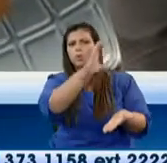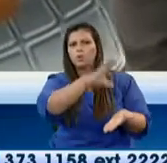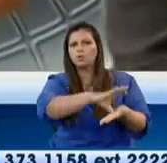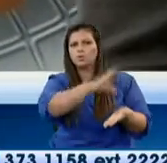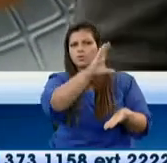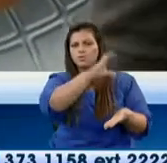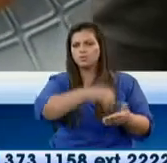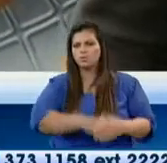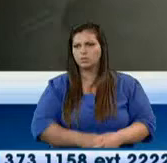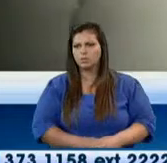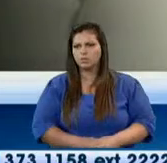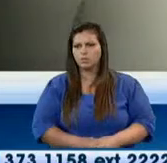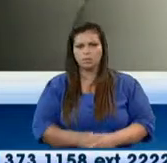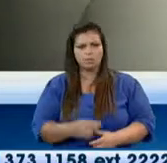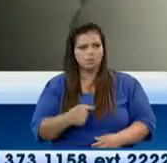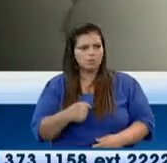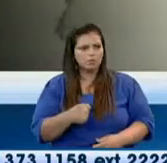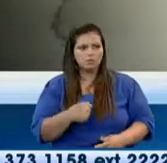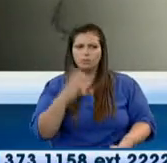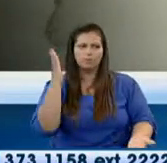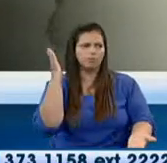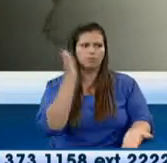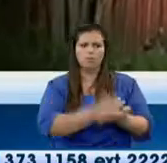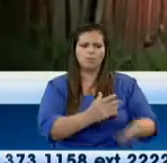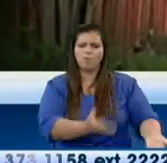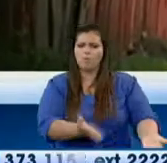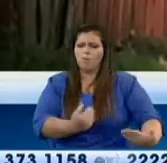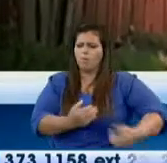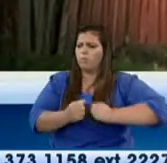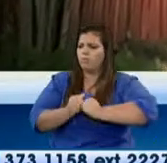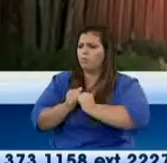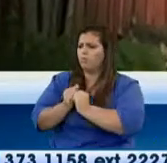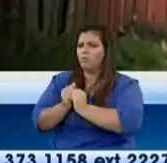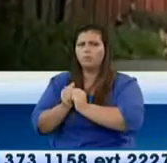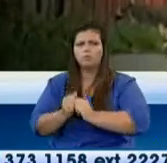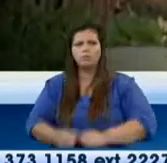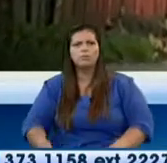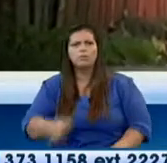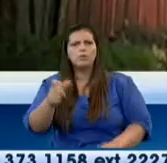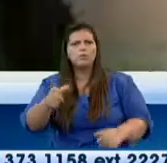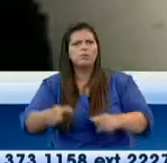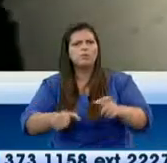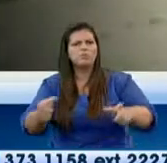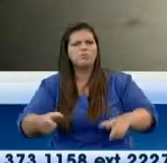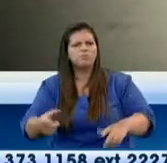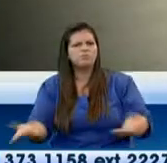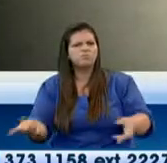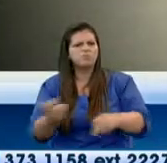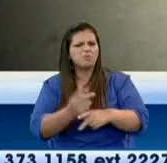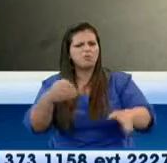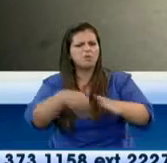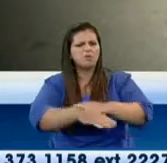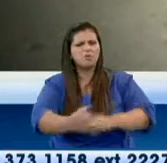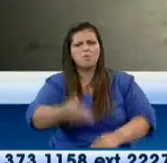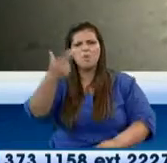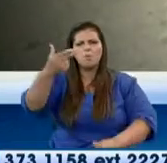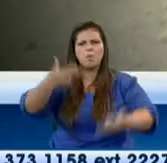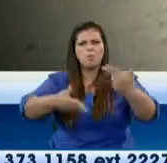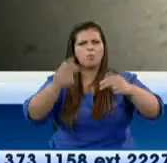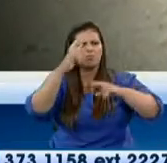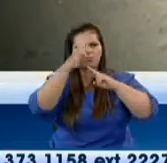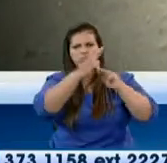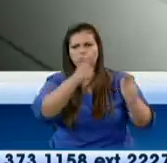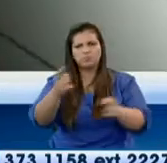Habiendo policía, no respetaron nada. Que es tierra de nadie, sin Dios ni ley. Solicitan por eso la instalación de cámaras de